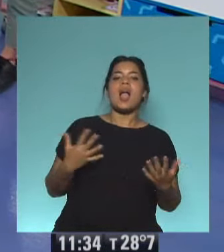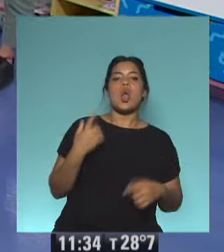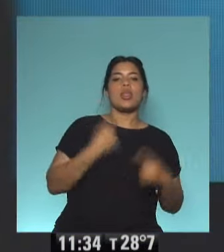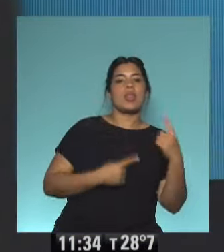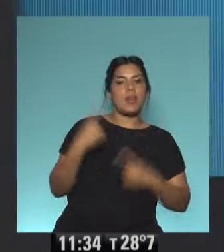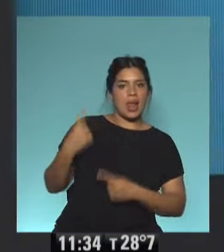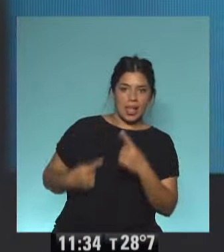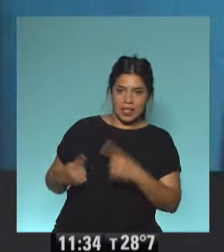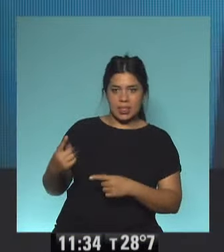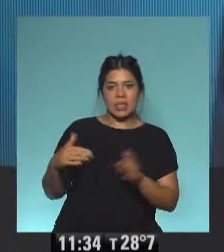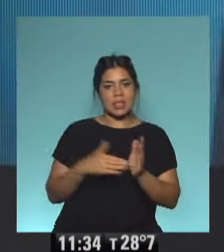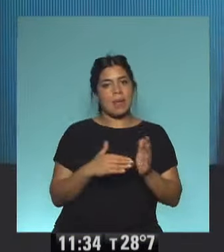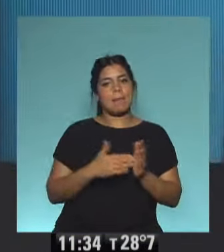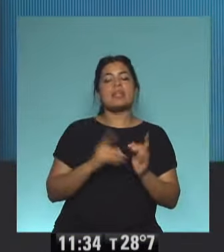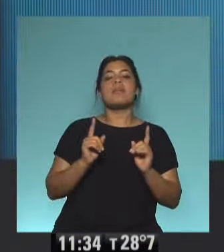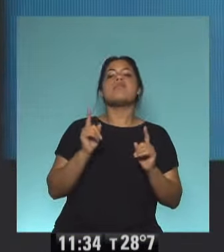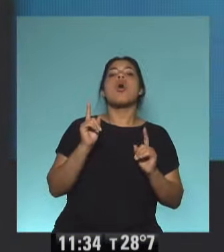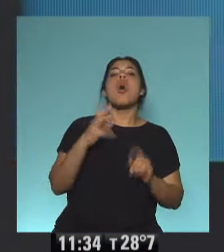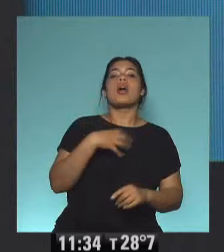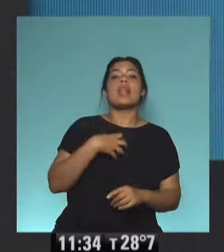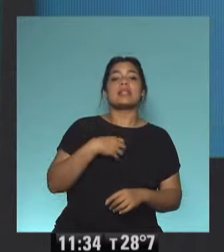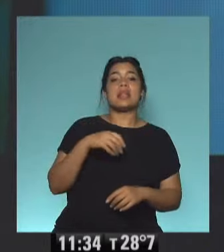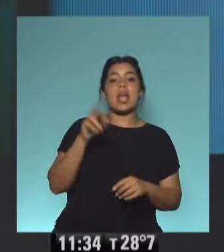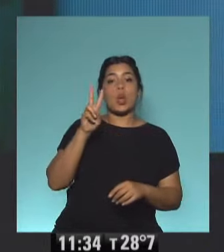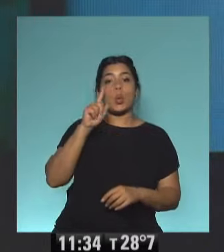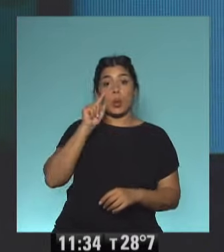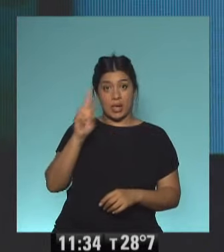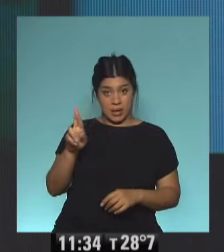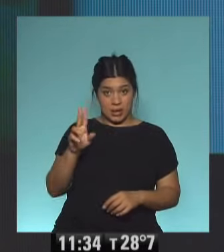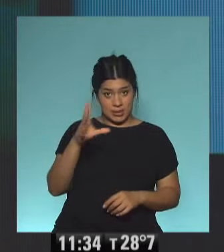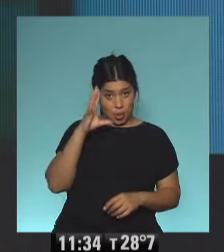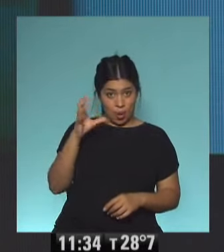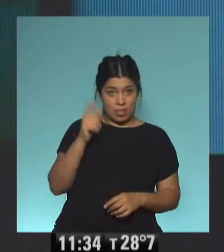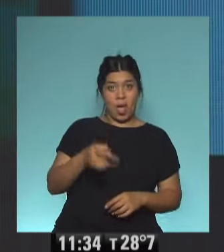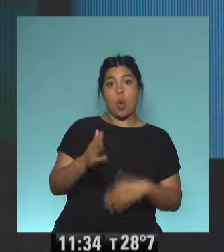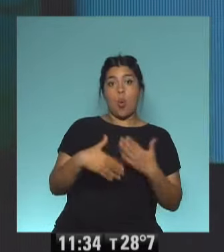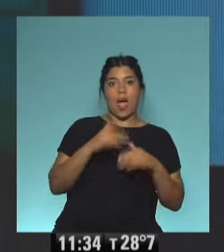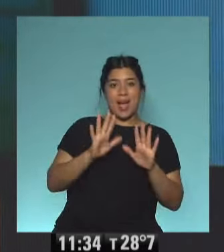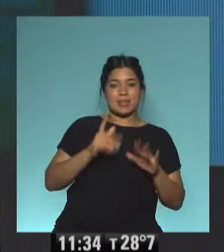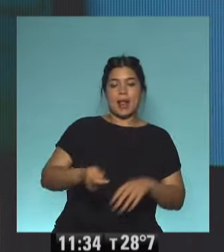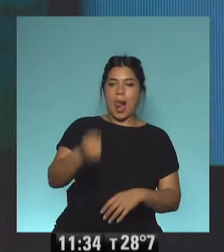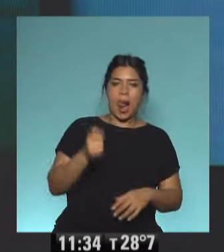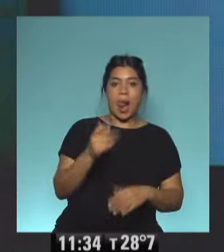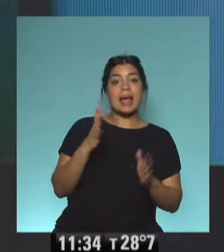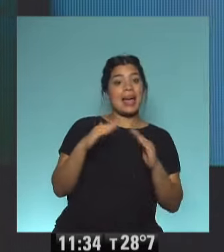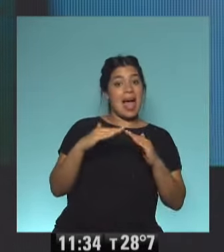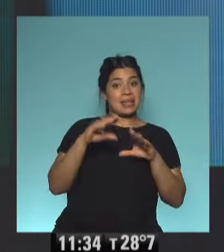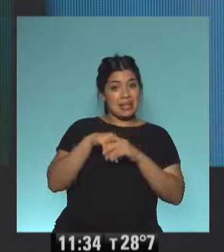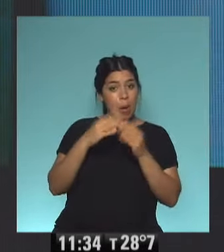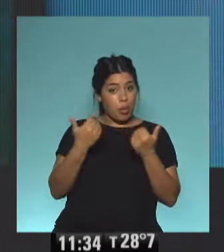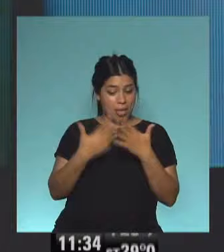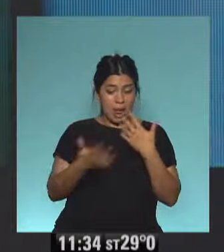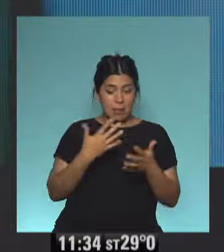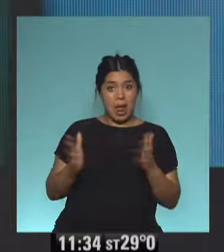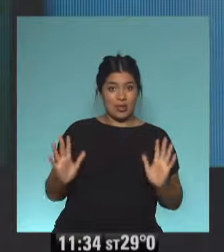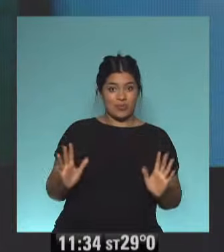estábamos probando acá, que vimos en la clase de la Seño Vir. ¿Se acuerdan? Que jugamos a esto y lo podemos hacer en casa con tapita, hilo y un